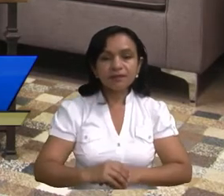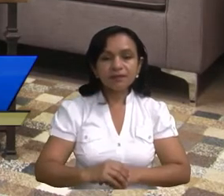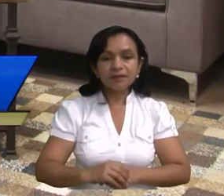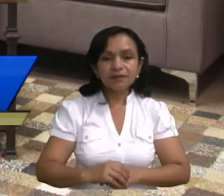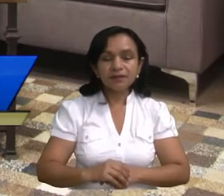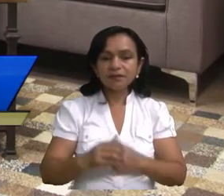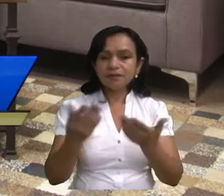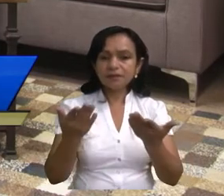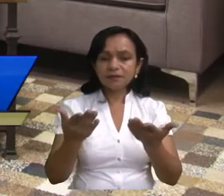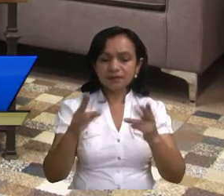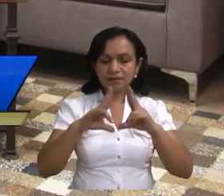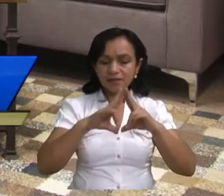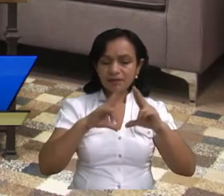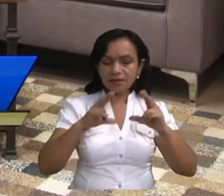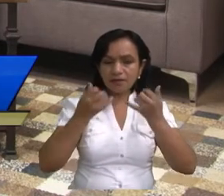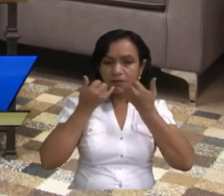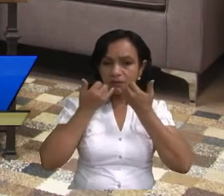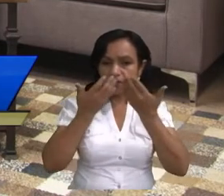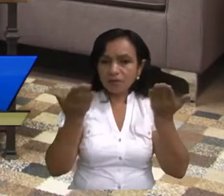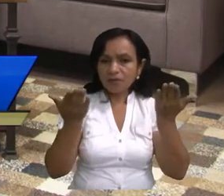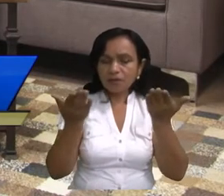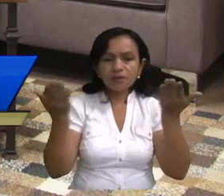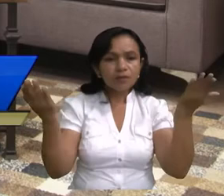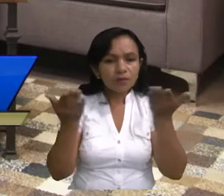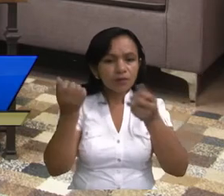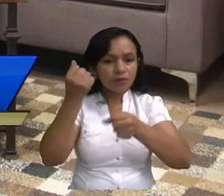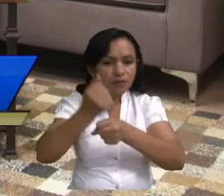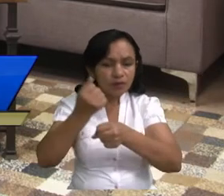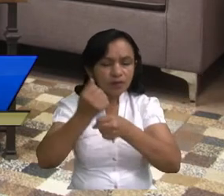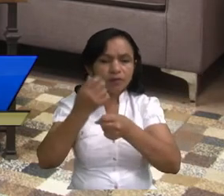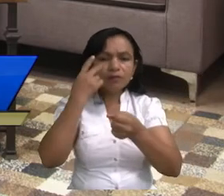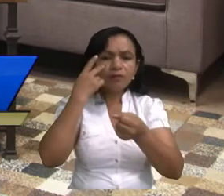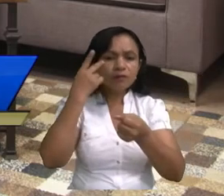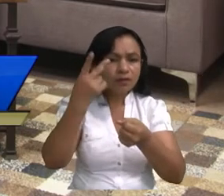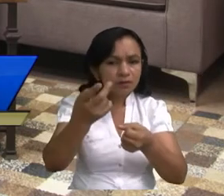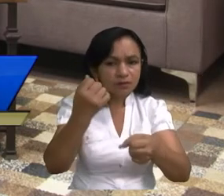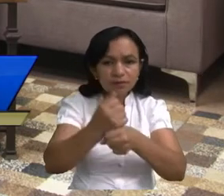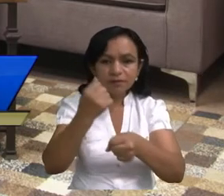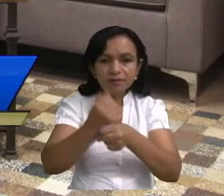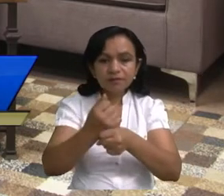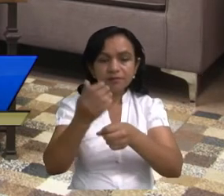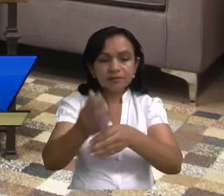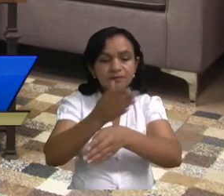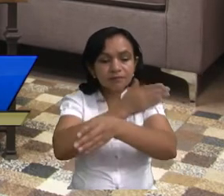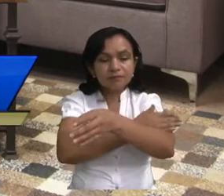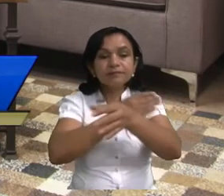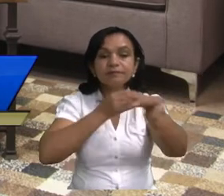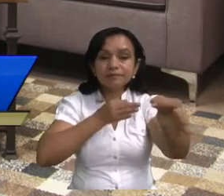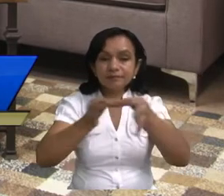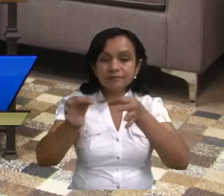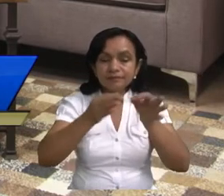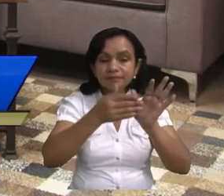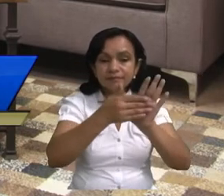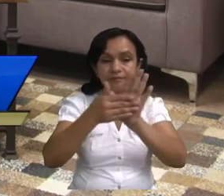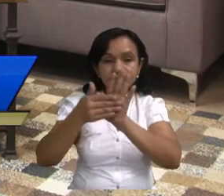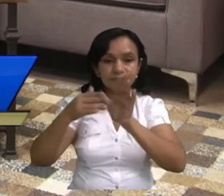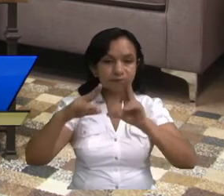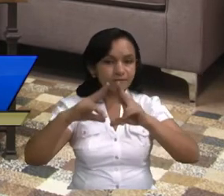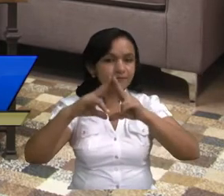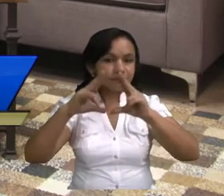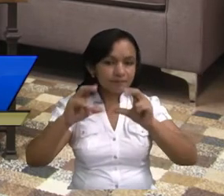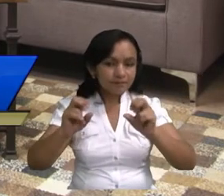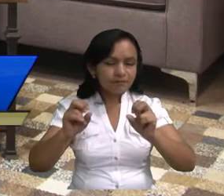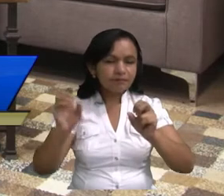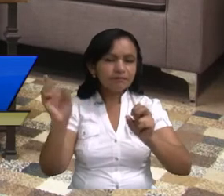nosotros damos a conocer cómo estamos trabajando con esa visión que, como decíamos al inicio, es el modelo de Nicaragua que está